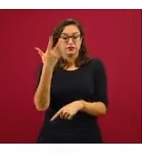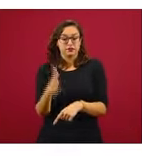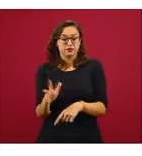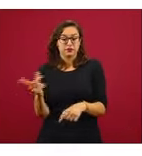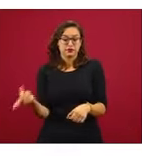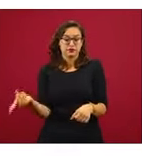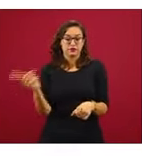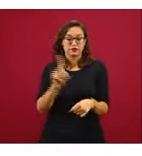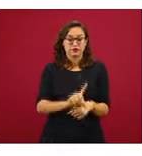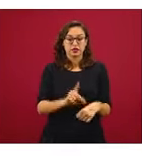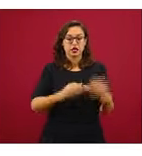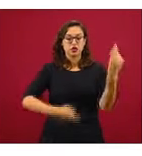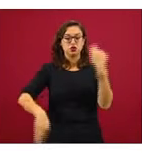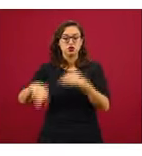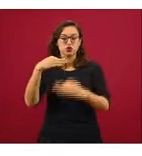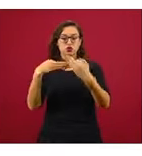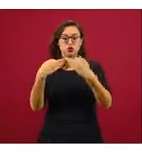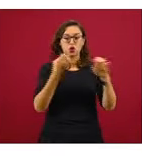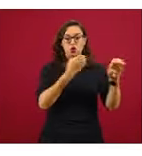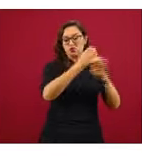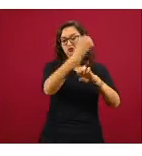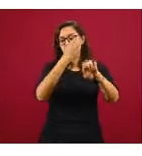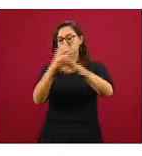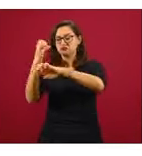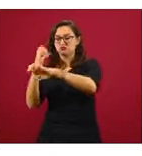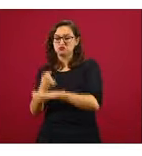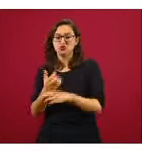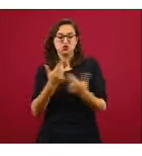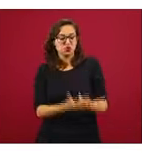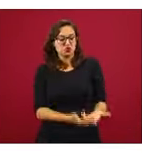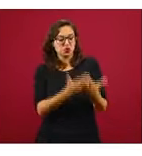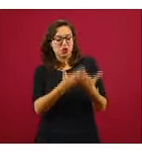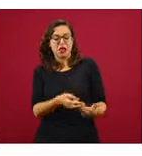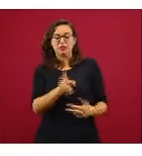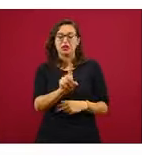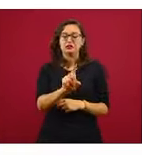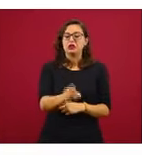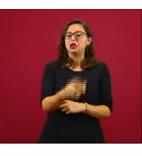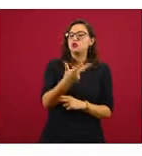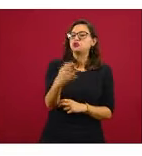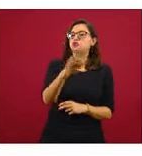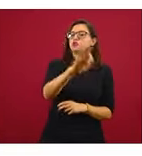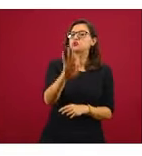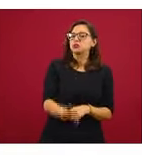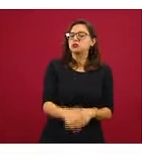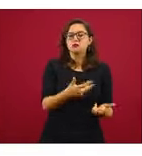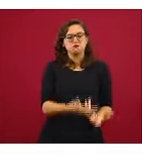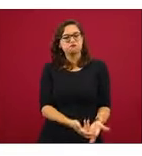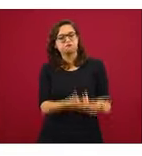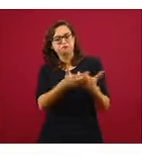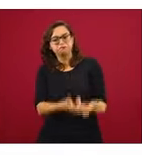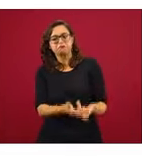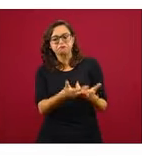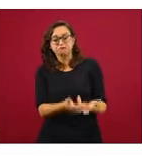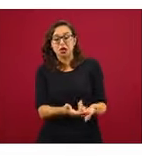prácticamente todas las entidades tienen o 38% o más de disponibilidad, ¿no? Lo cual